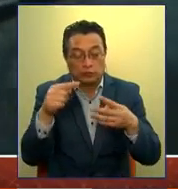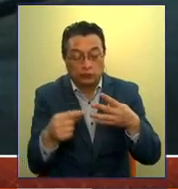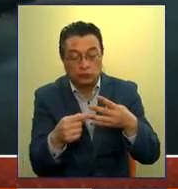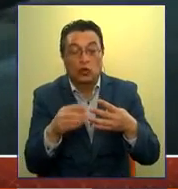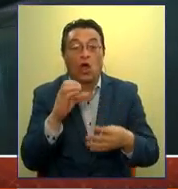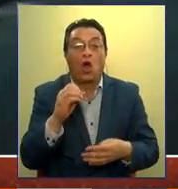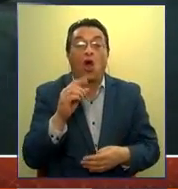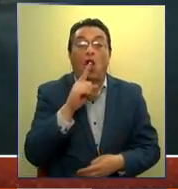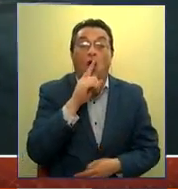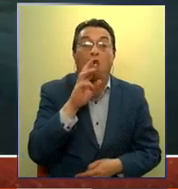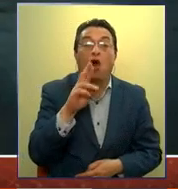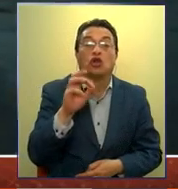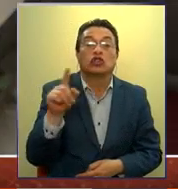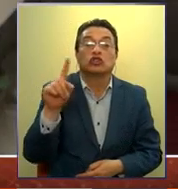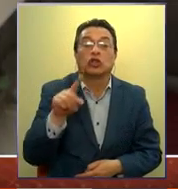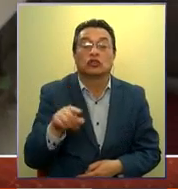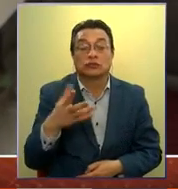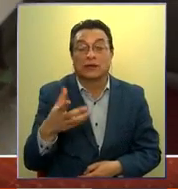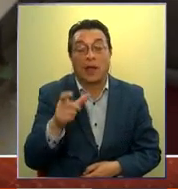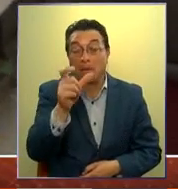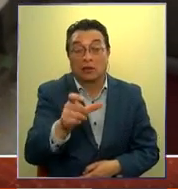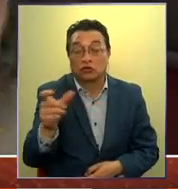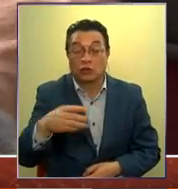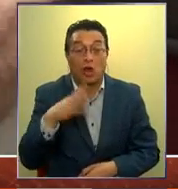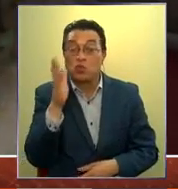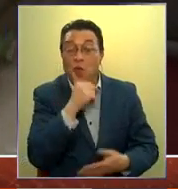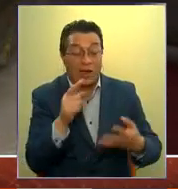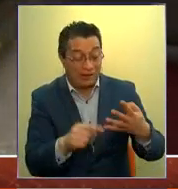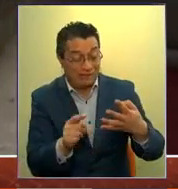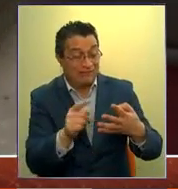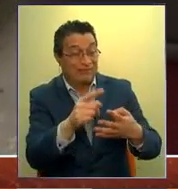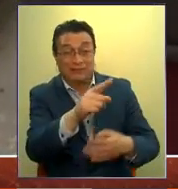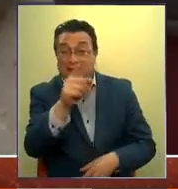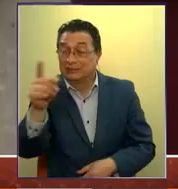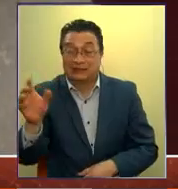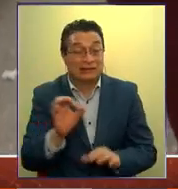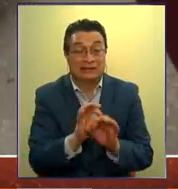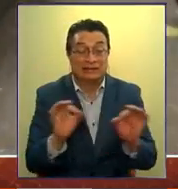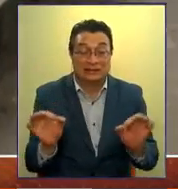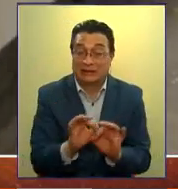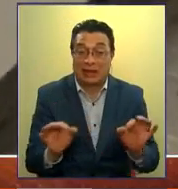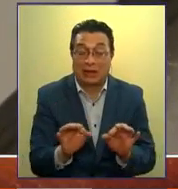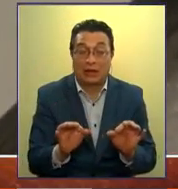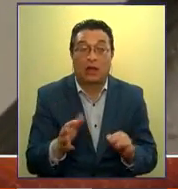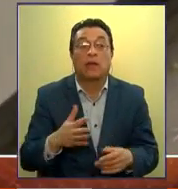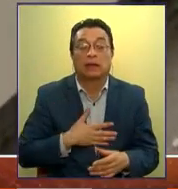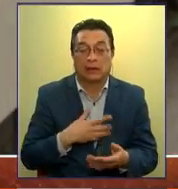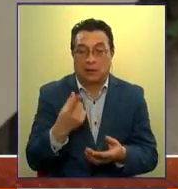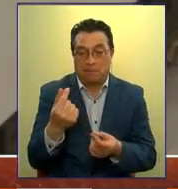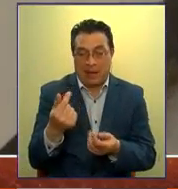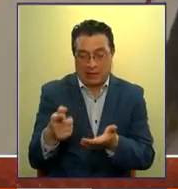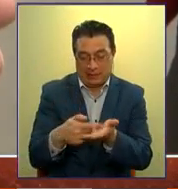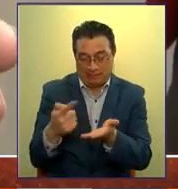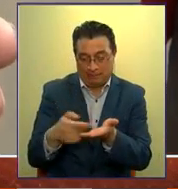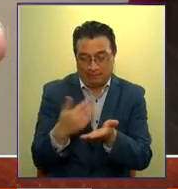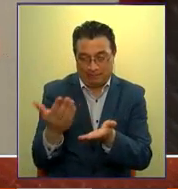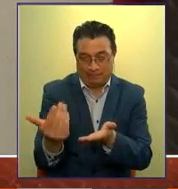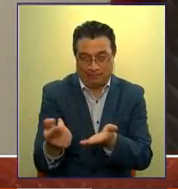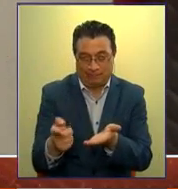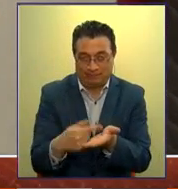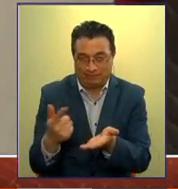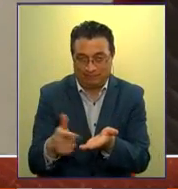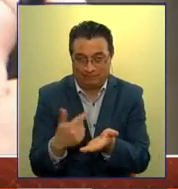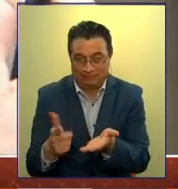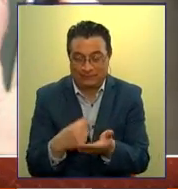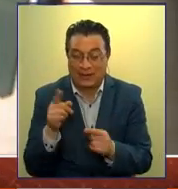formulario, que es para las personas que no quieren ninguna de las alternativas anteriores, es decir, que quieren en efectivo su dinero. Y esa